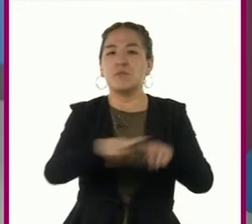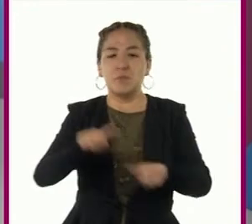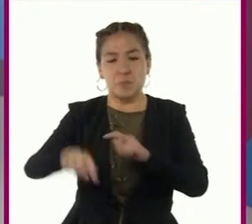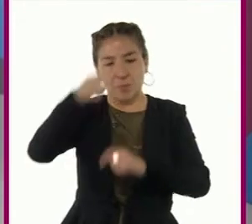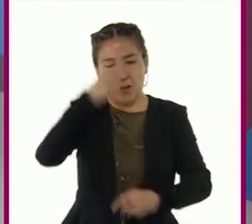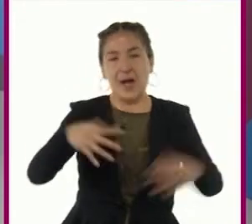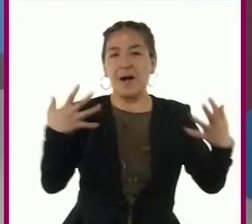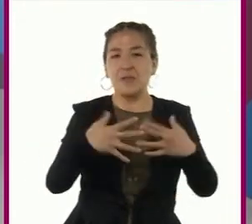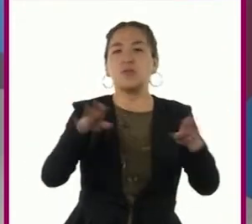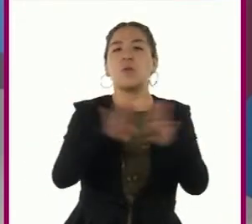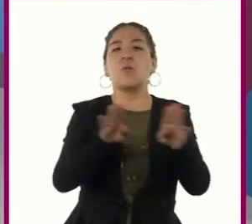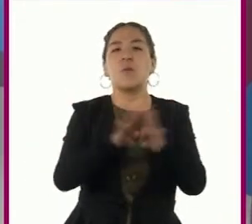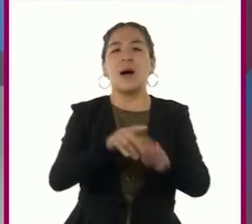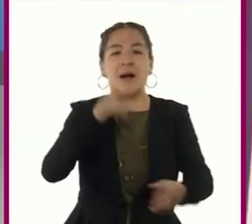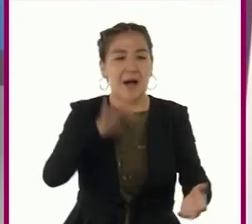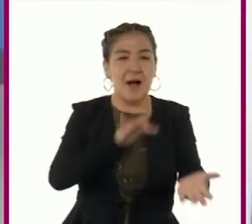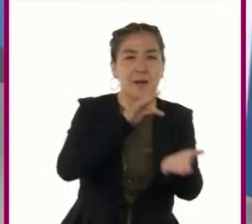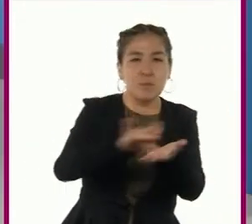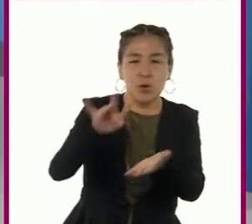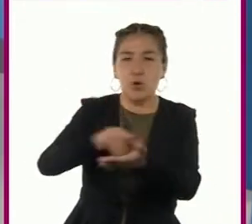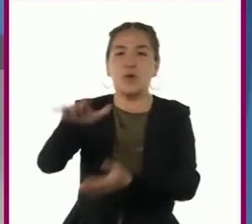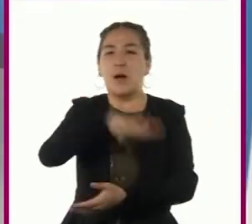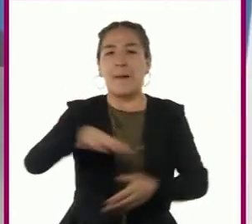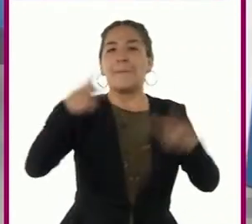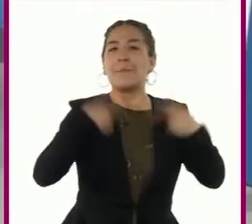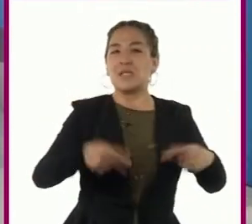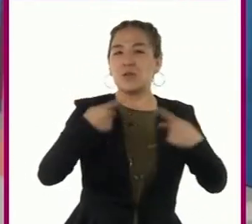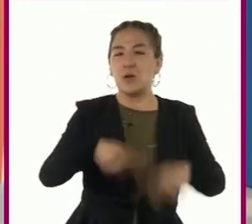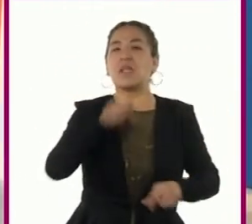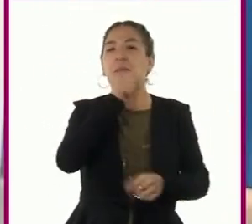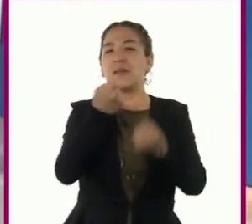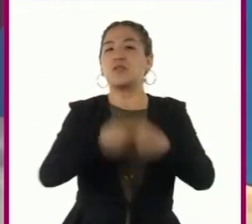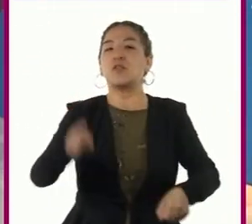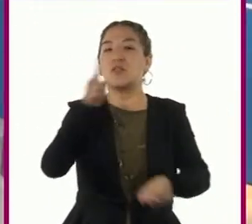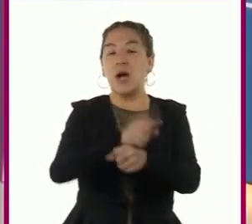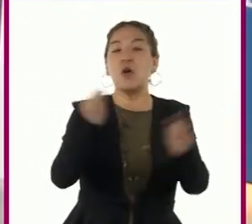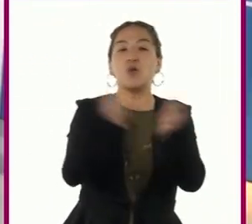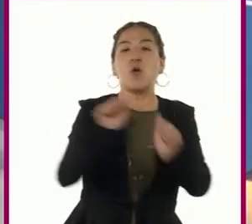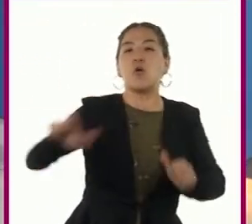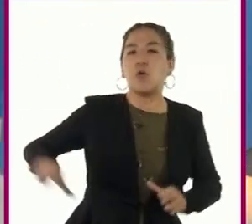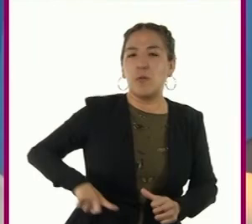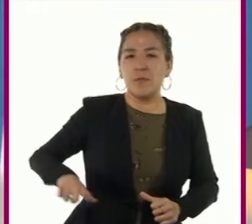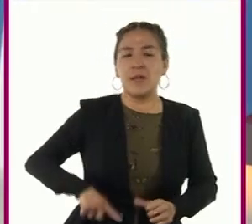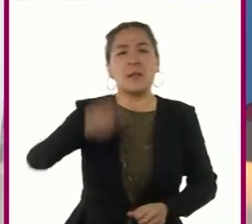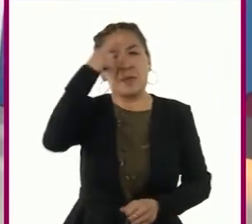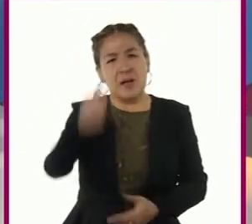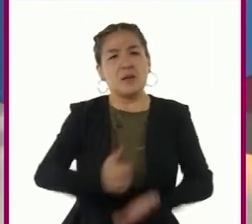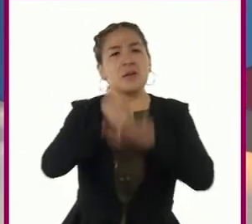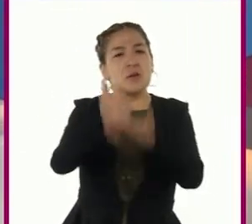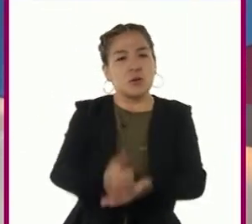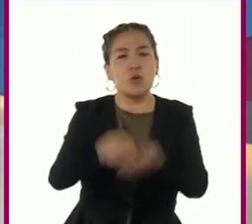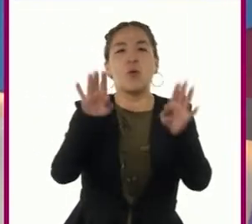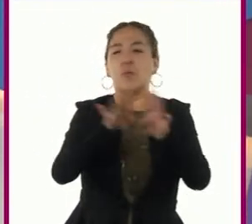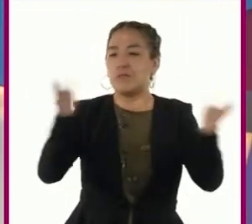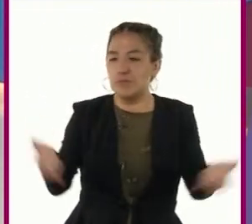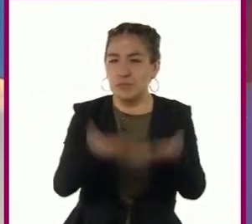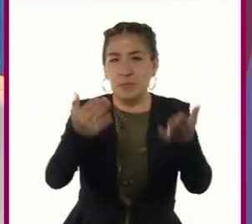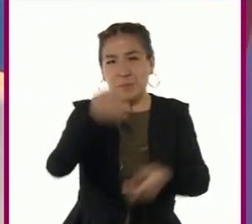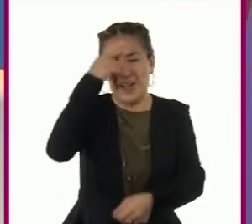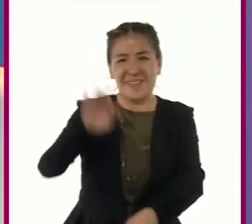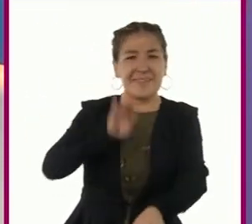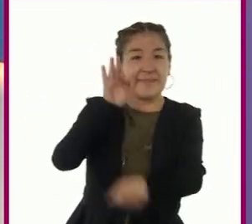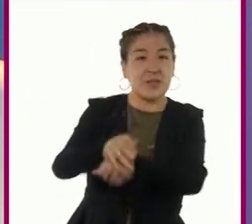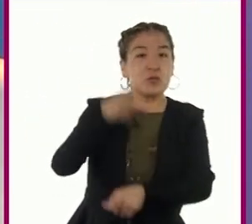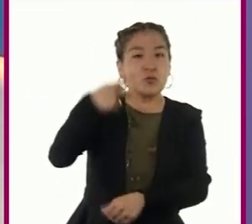el acercamiento entre la sociedad y el gobierno. Dichas organizaciones prestan sus servicios, promueven y defienden